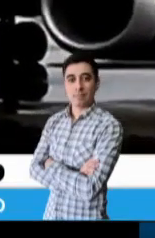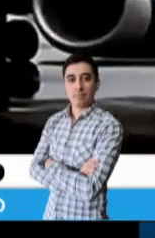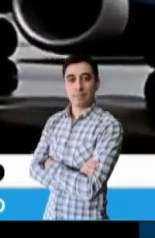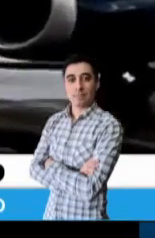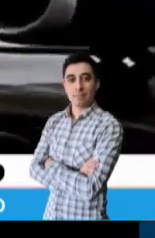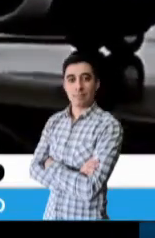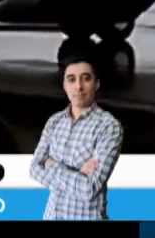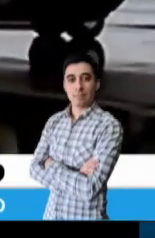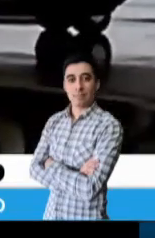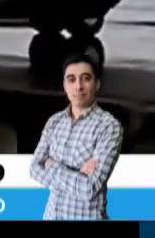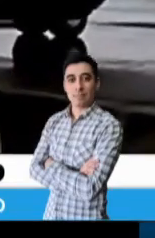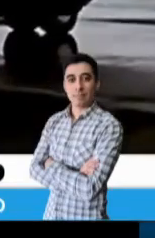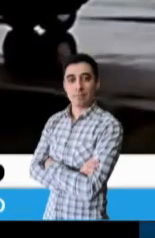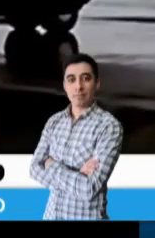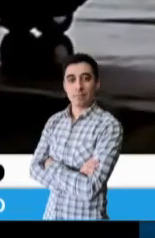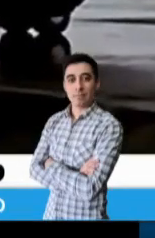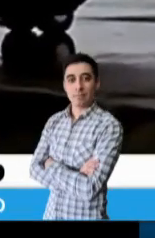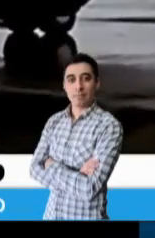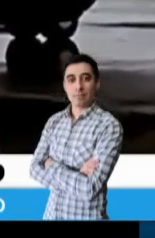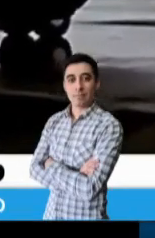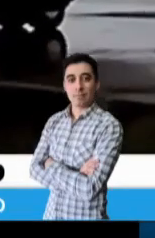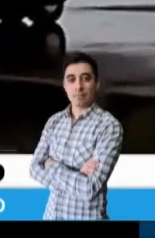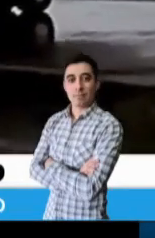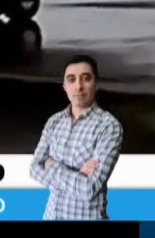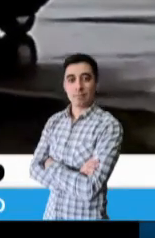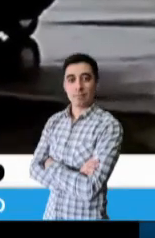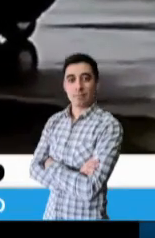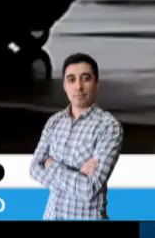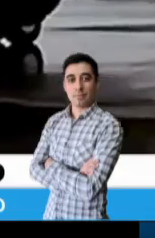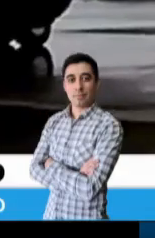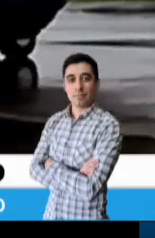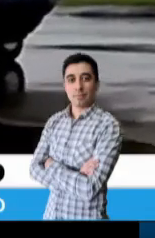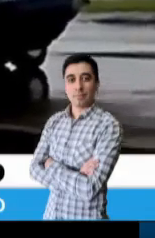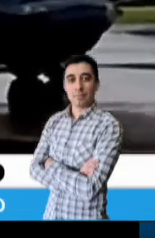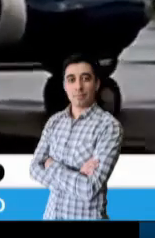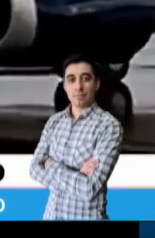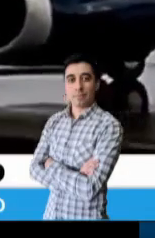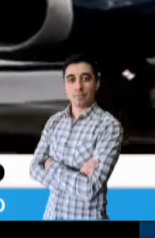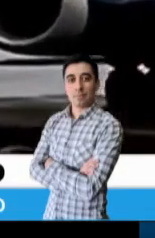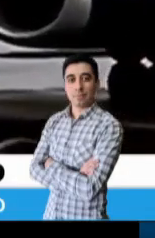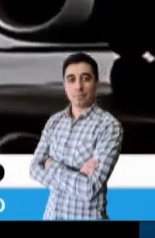porque justamente en las últimas horas la coordinadora Arauco Macheco rechazó la